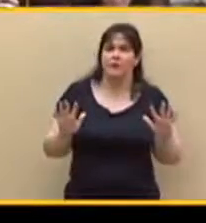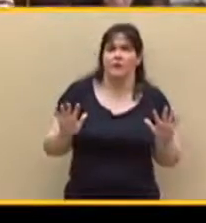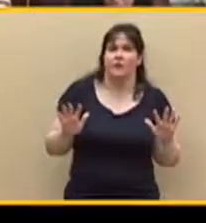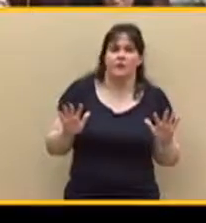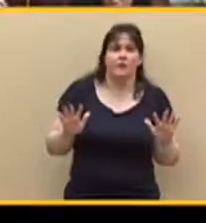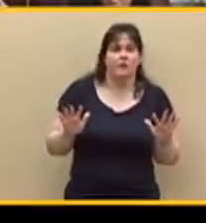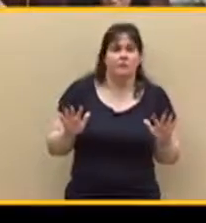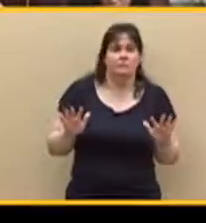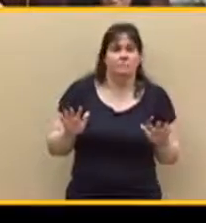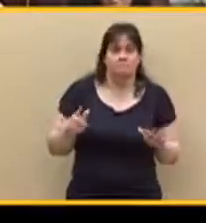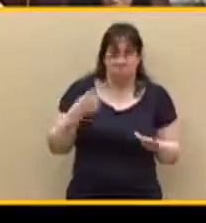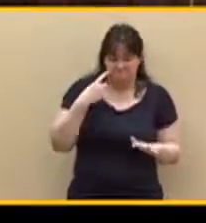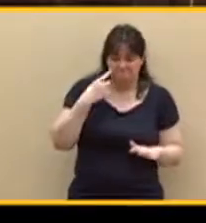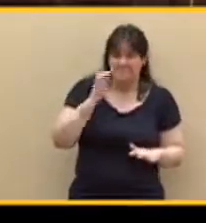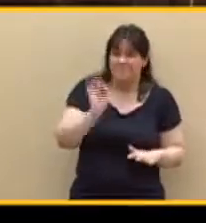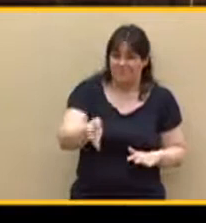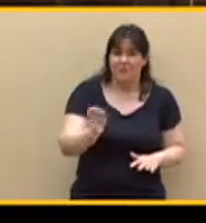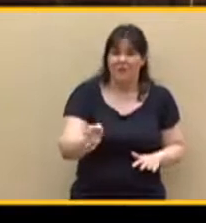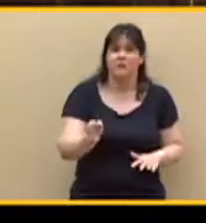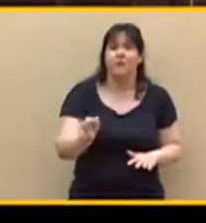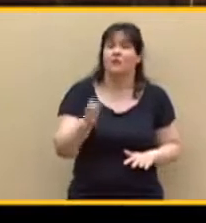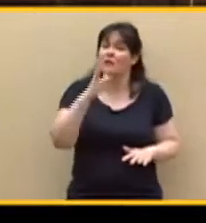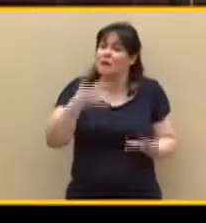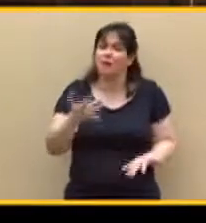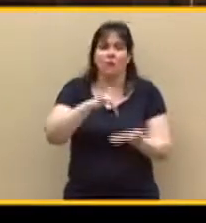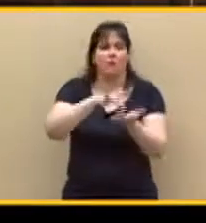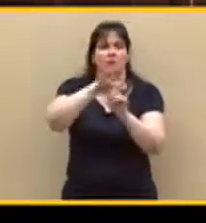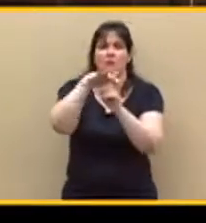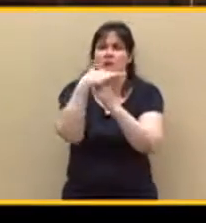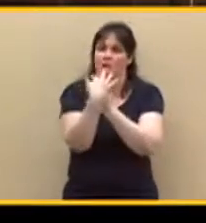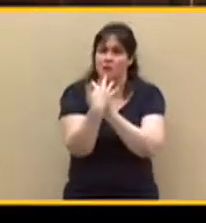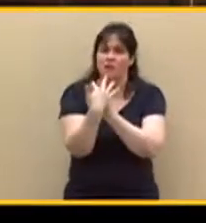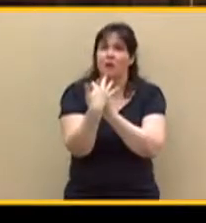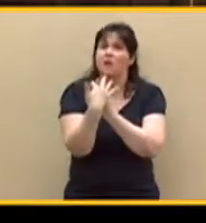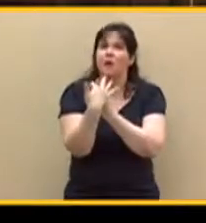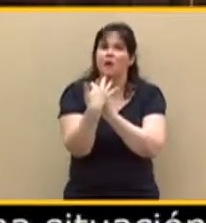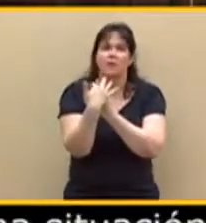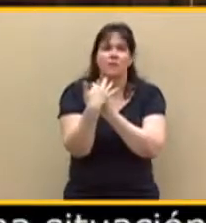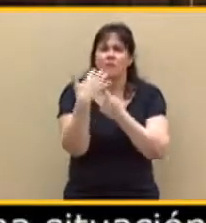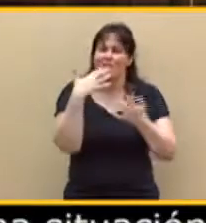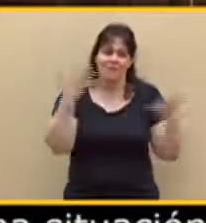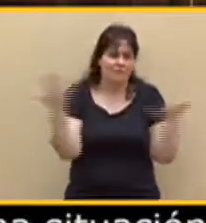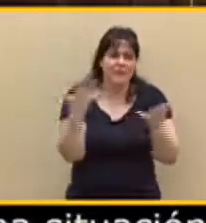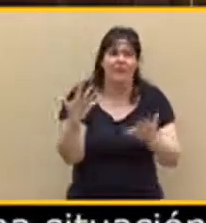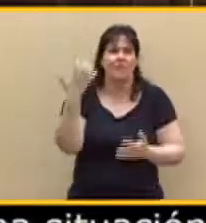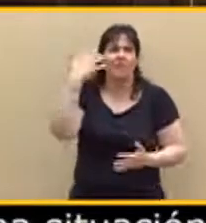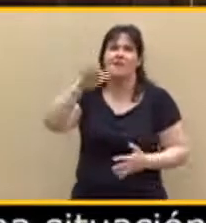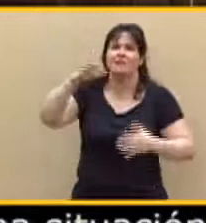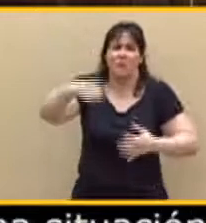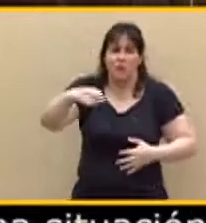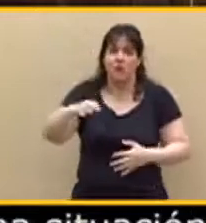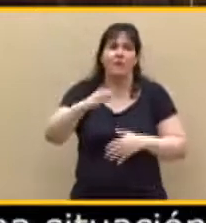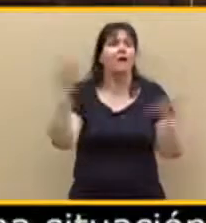lo cierto es que nos han hecho llegar a una situación de absoluta excepcionalidad, de emergencia democrática. Ustedes